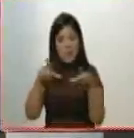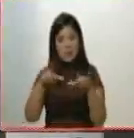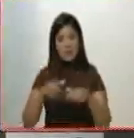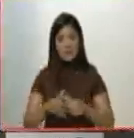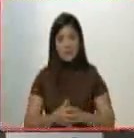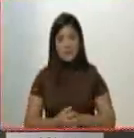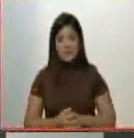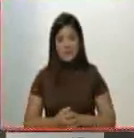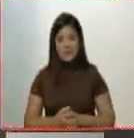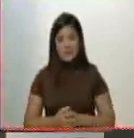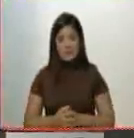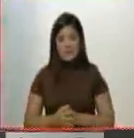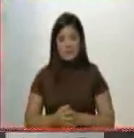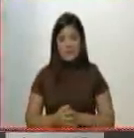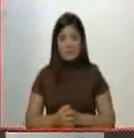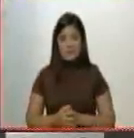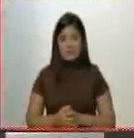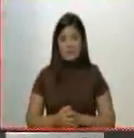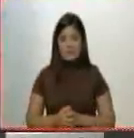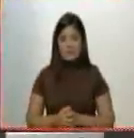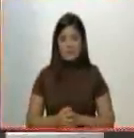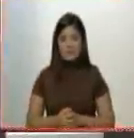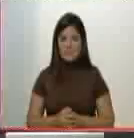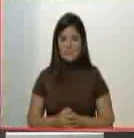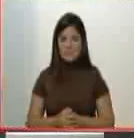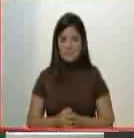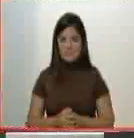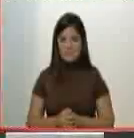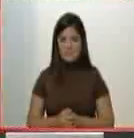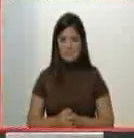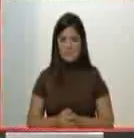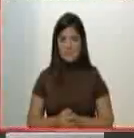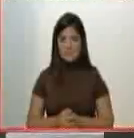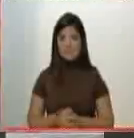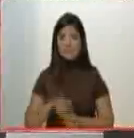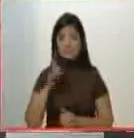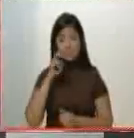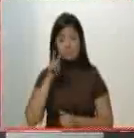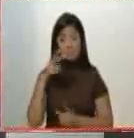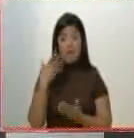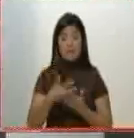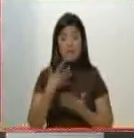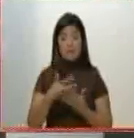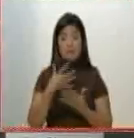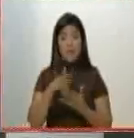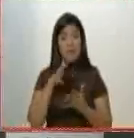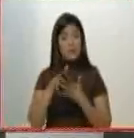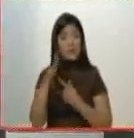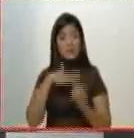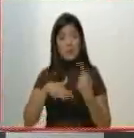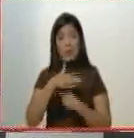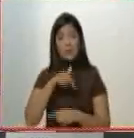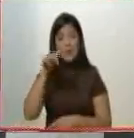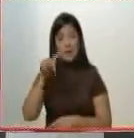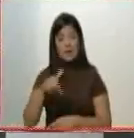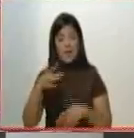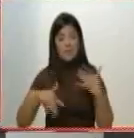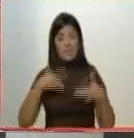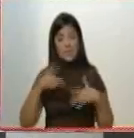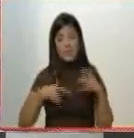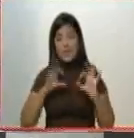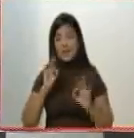de Velódromo Teo Capriles y para ser testigos de lo que sucede en este acto